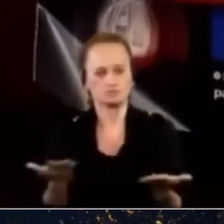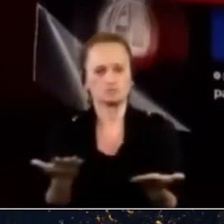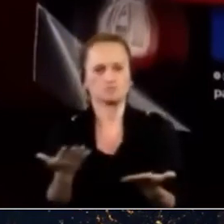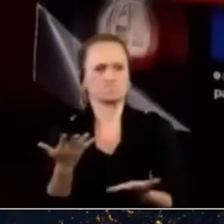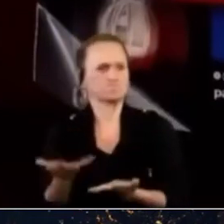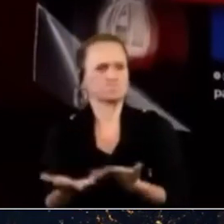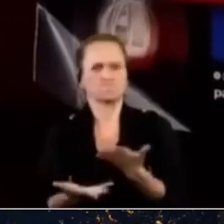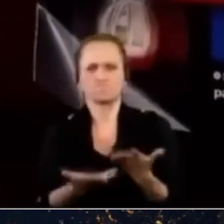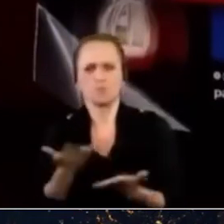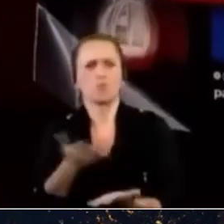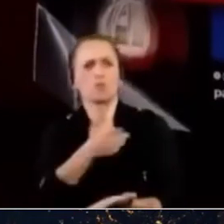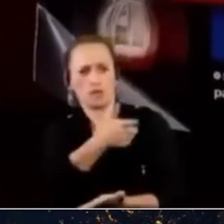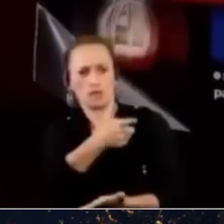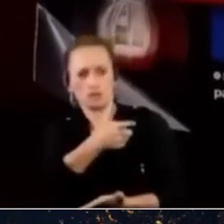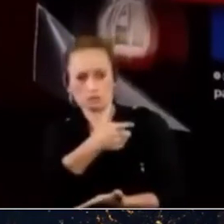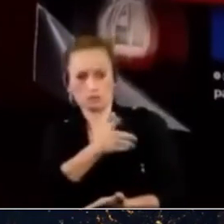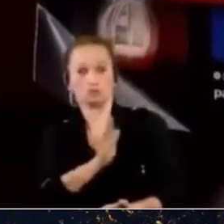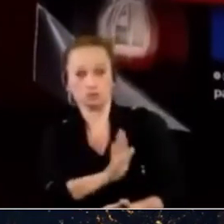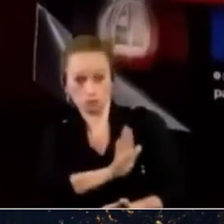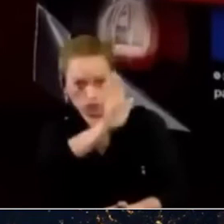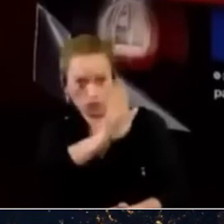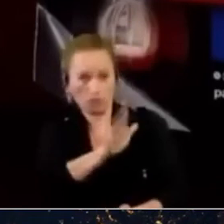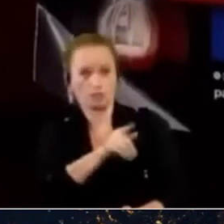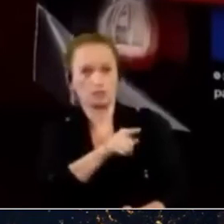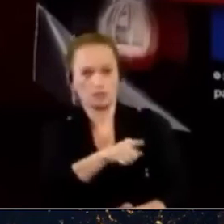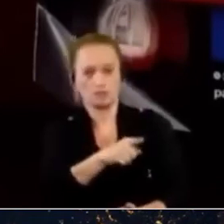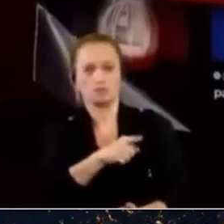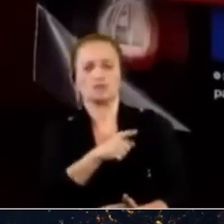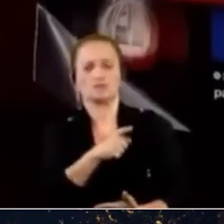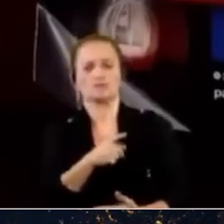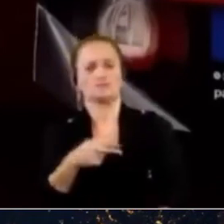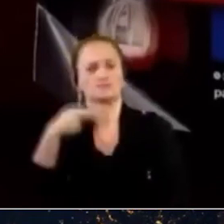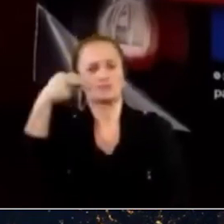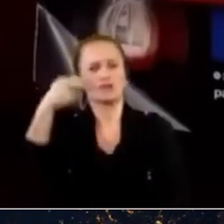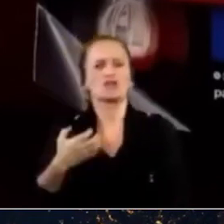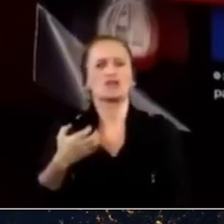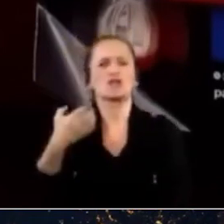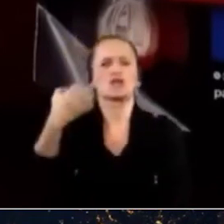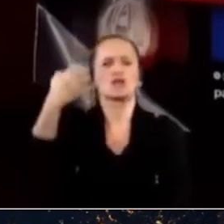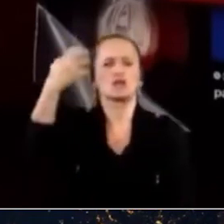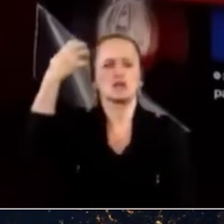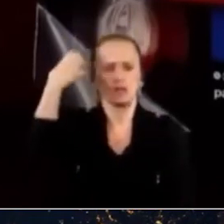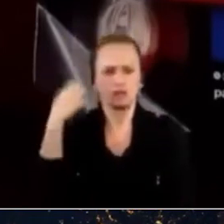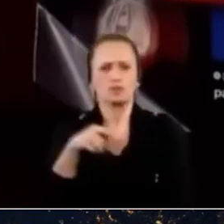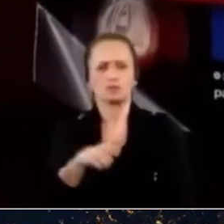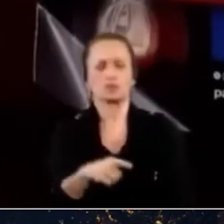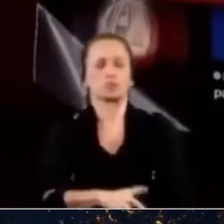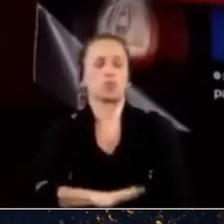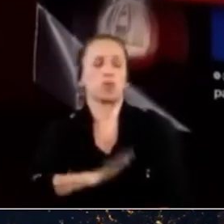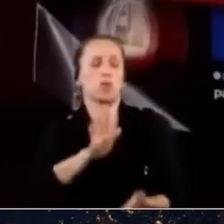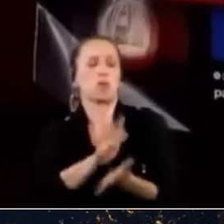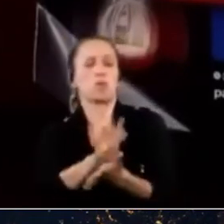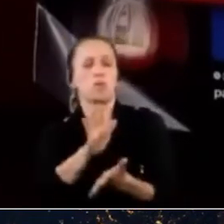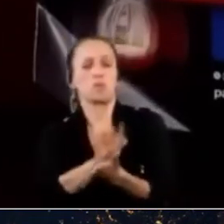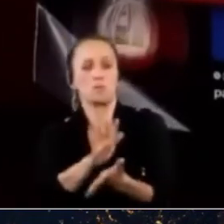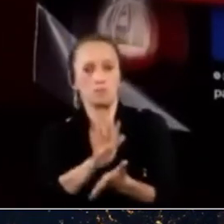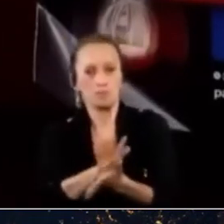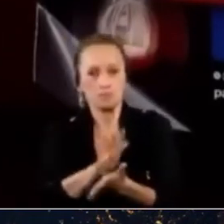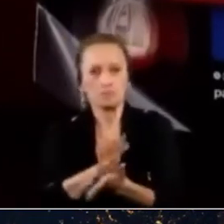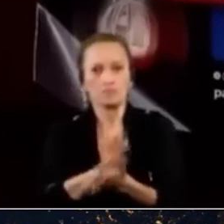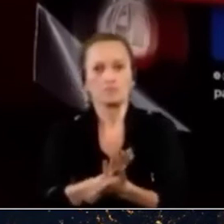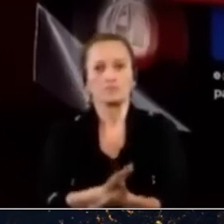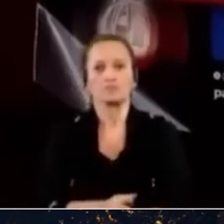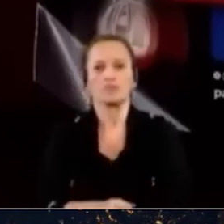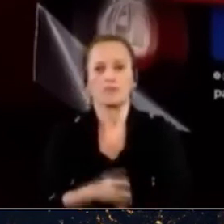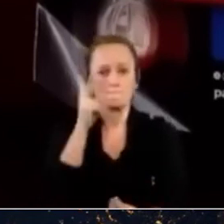puede seguir usted, porque va a quedar en los anales de la historia, tolerando que todos estos